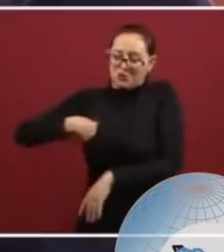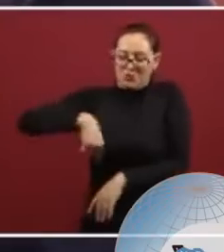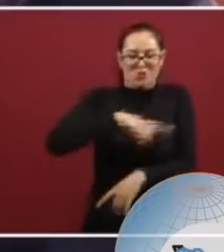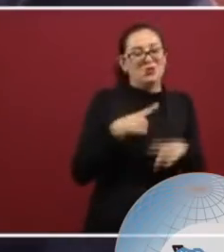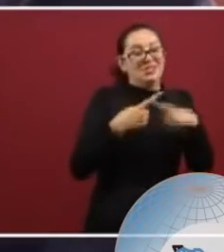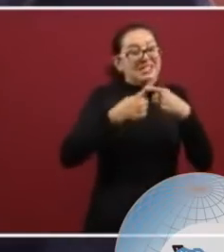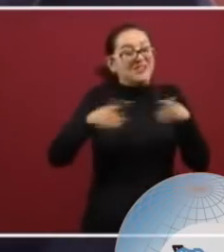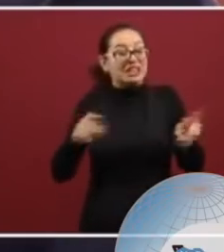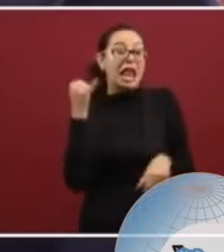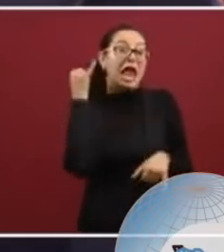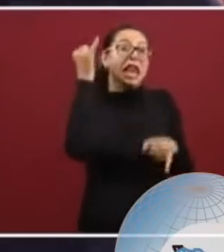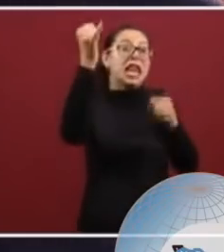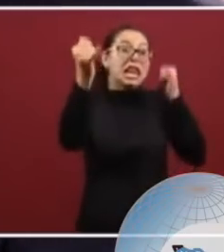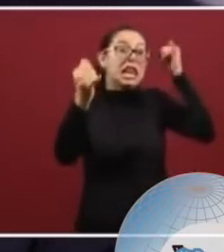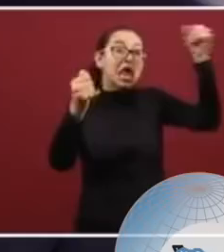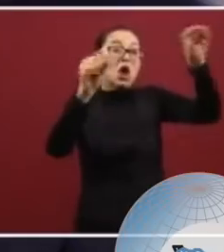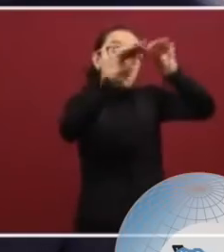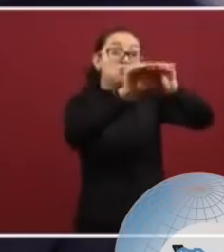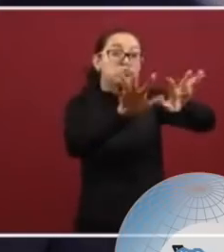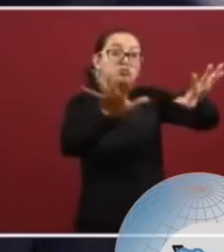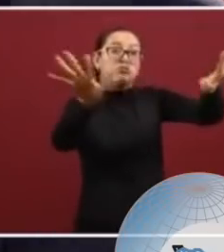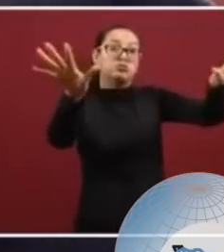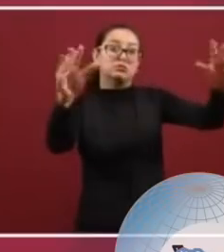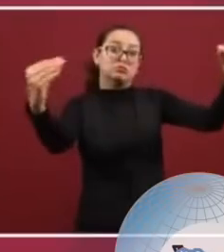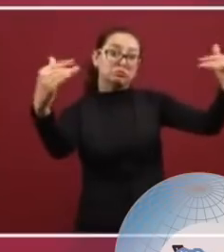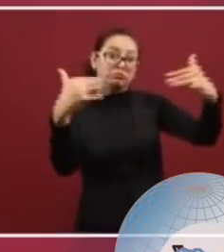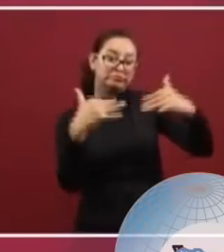empezar de la periferia al centro.